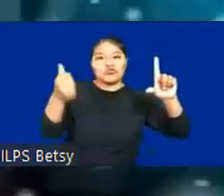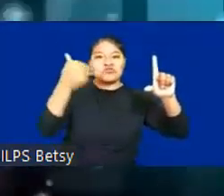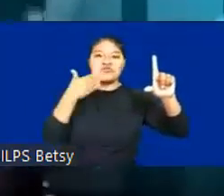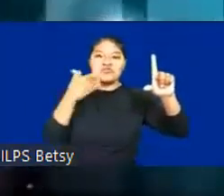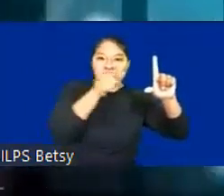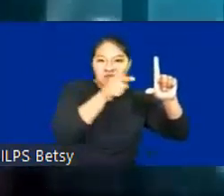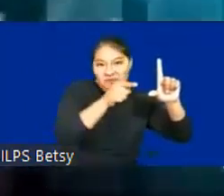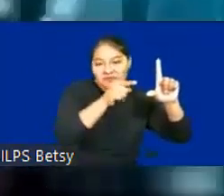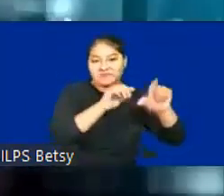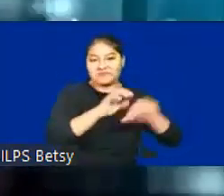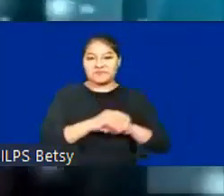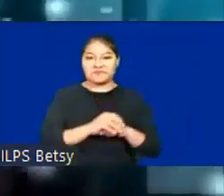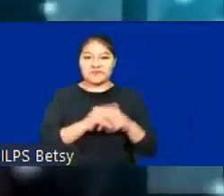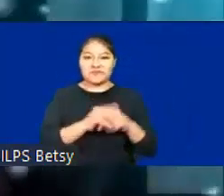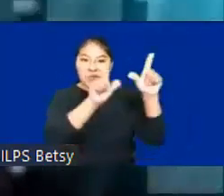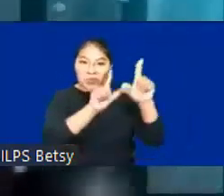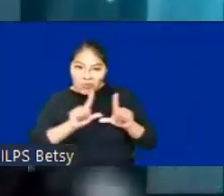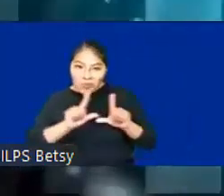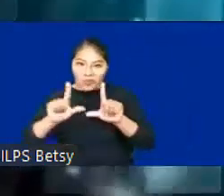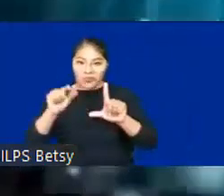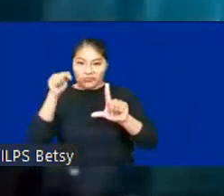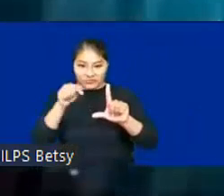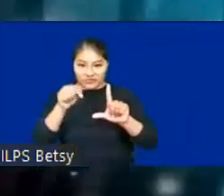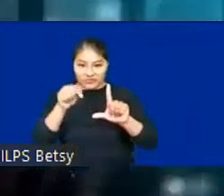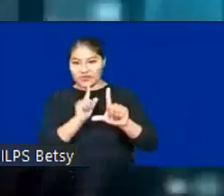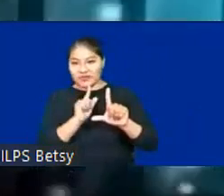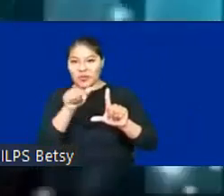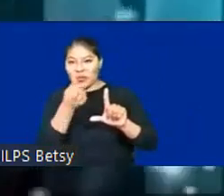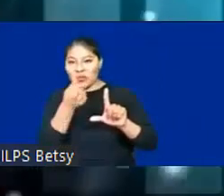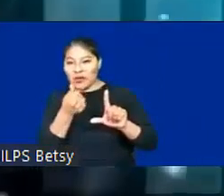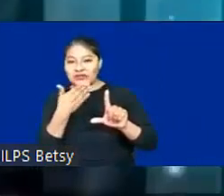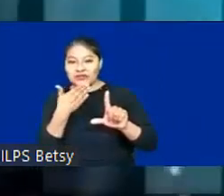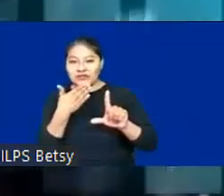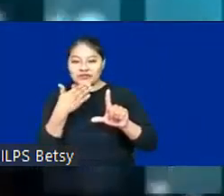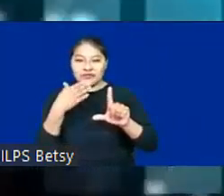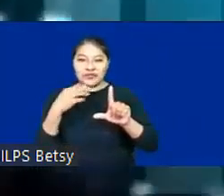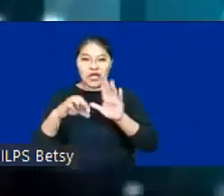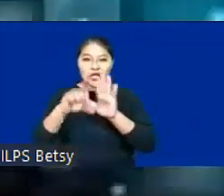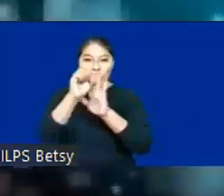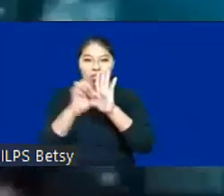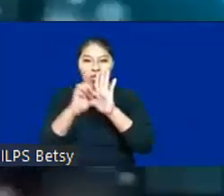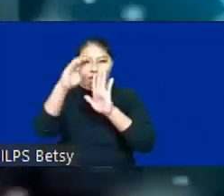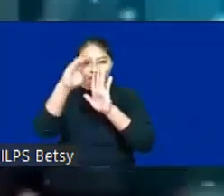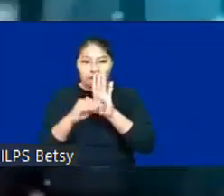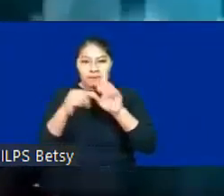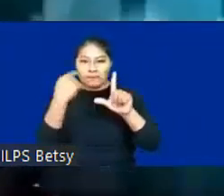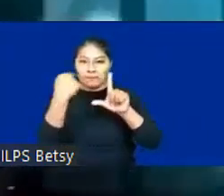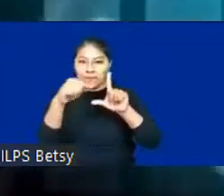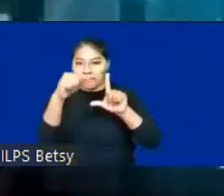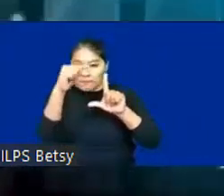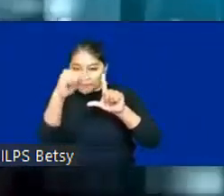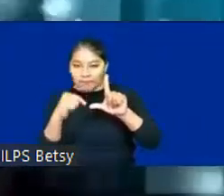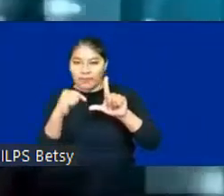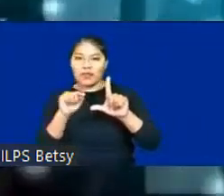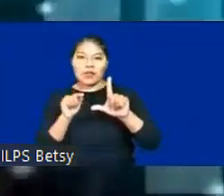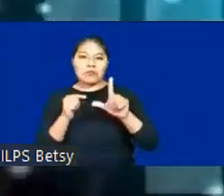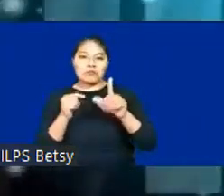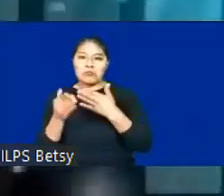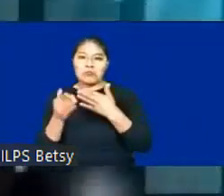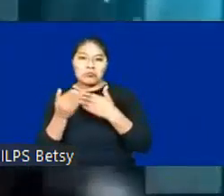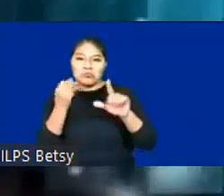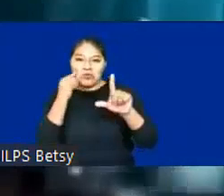de publicidad registral en línea, que es una plataforma donde cualquier ciudadano puede ingresar y solicitar una serie de servicios